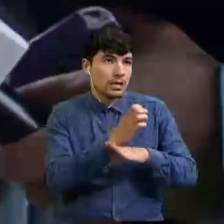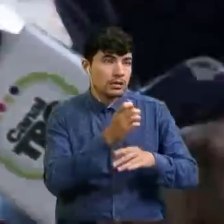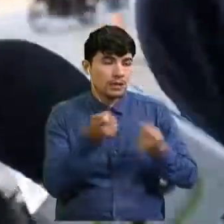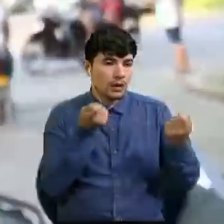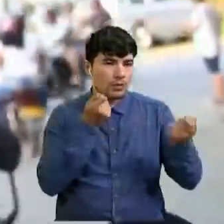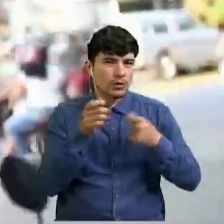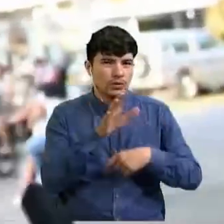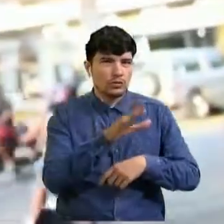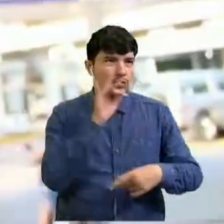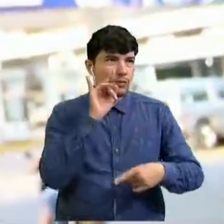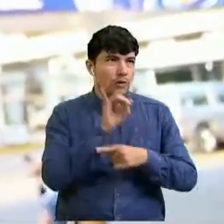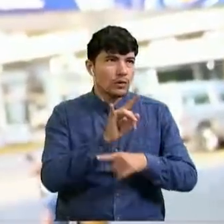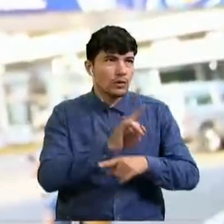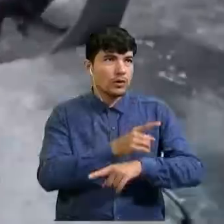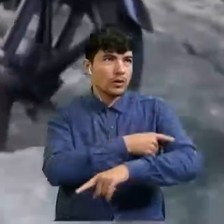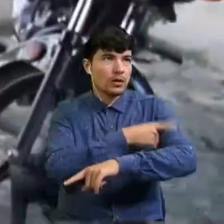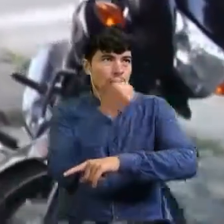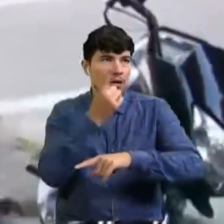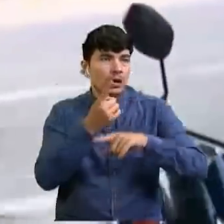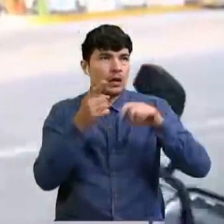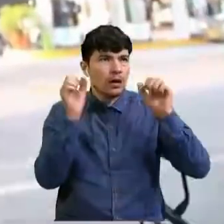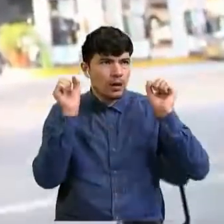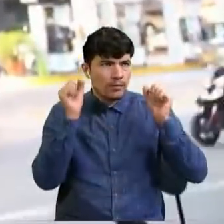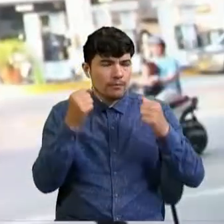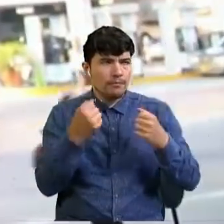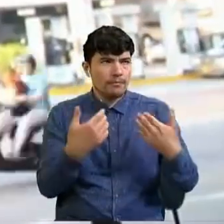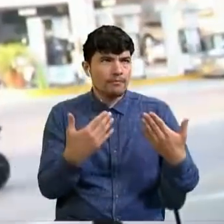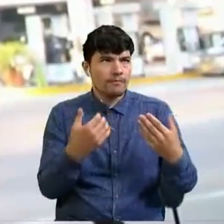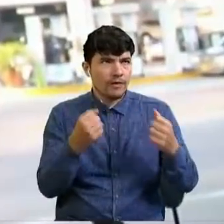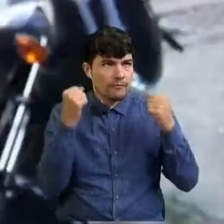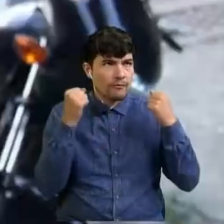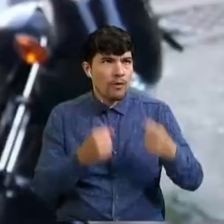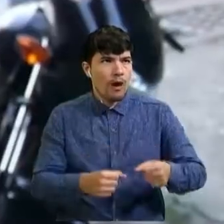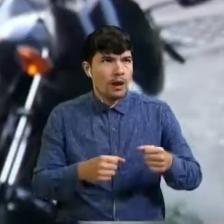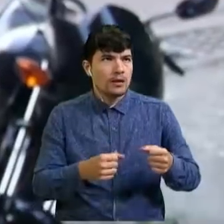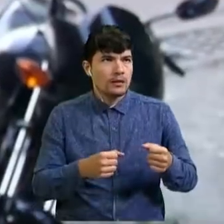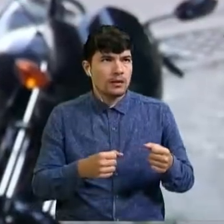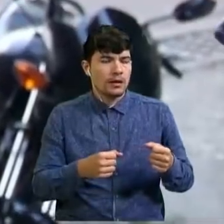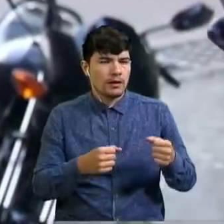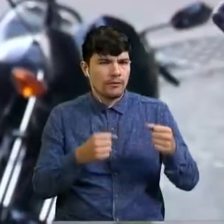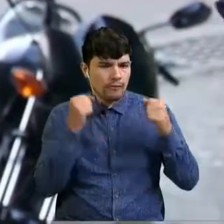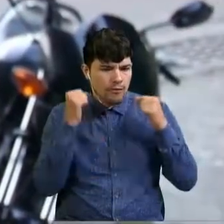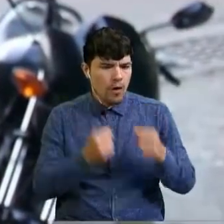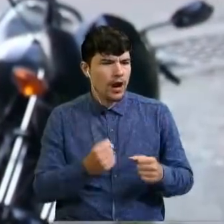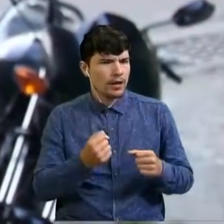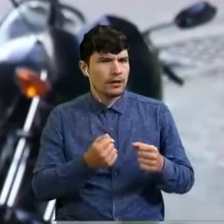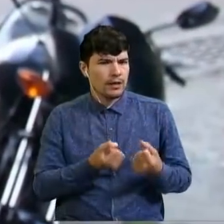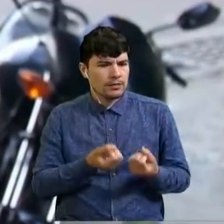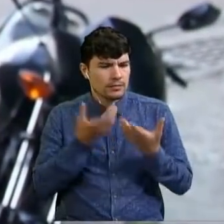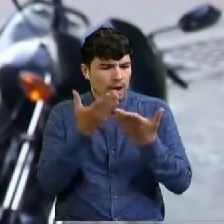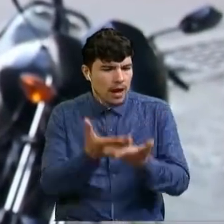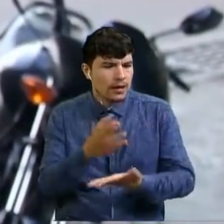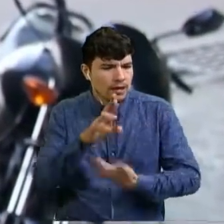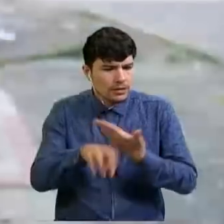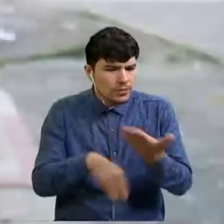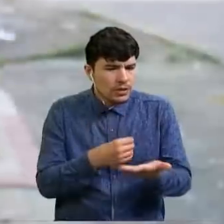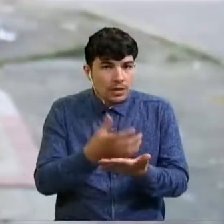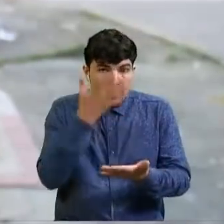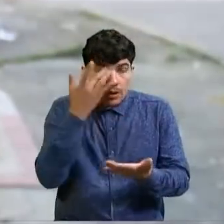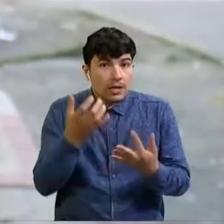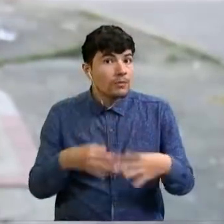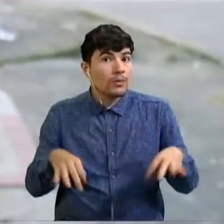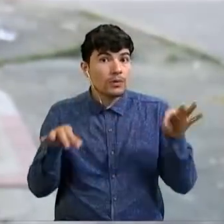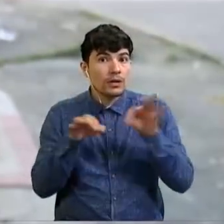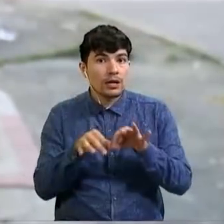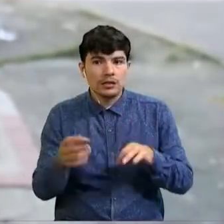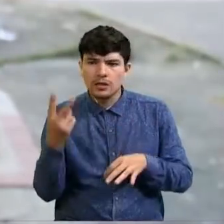la Procuraduría y la Contraloría, con mano muy fuerte y transparente, den un veredicto de lo que deben dar, porque es muy claro,